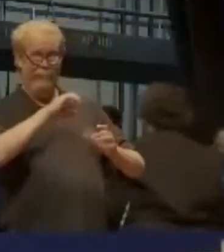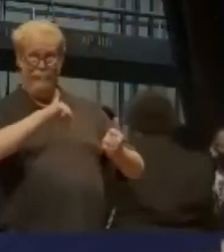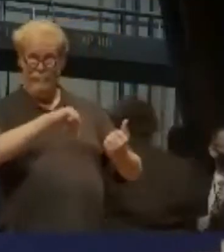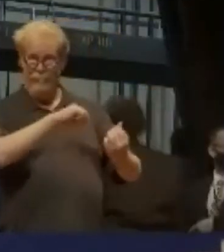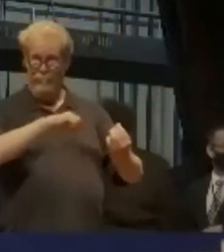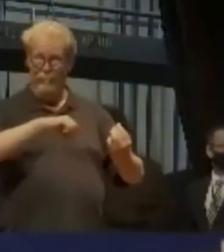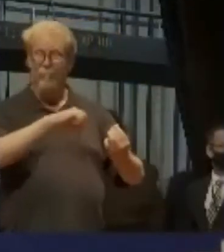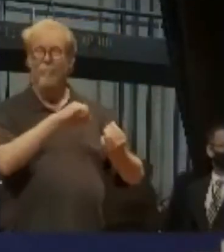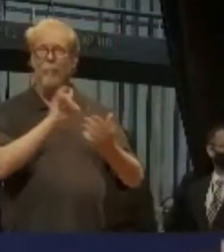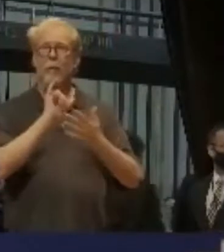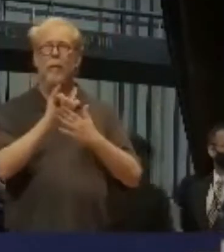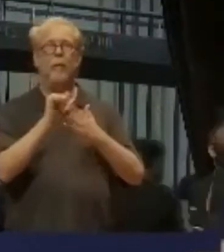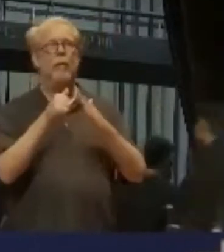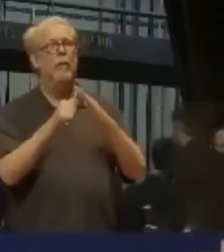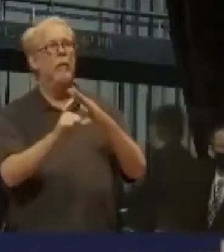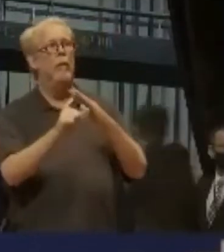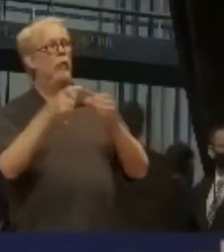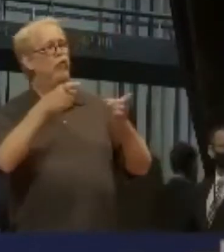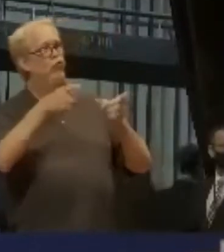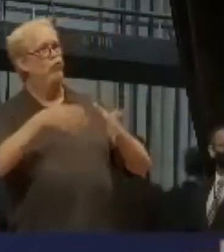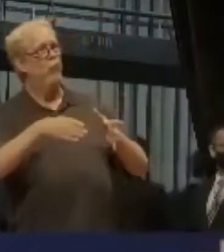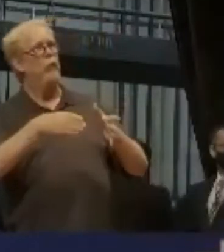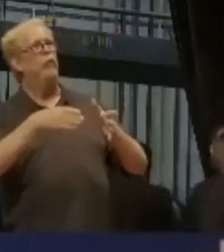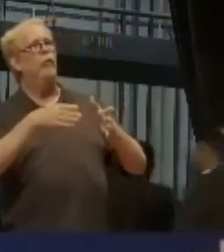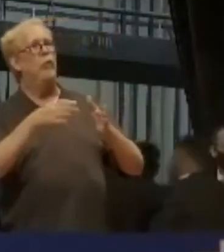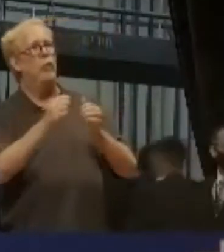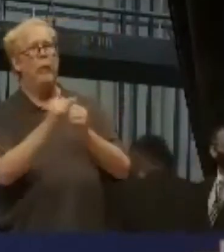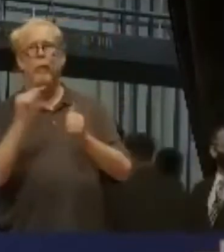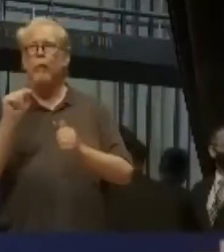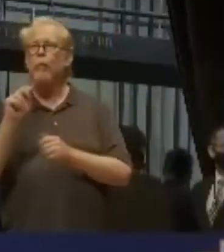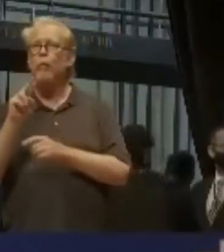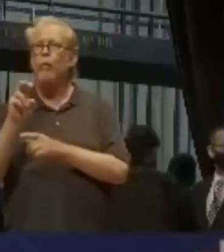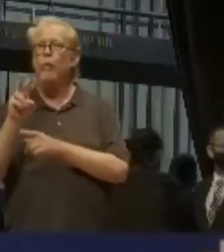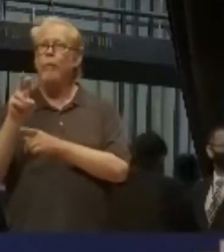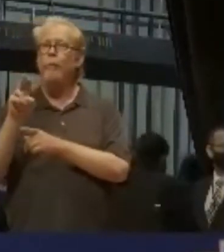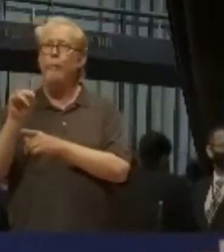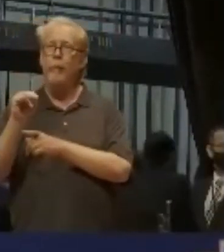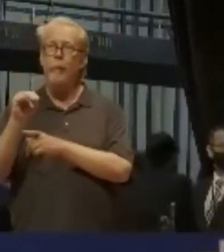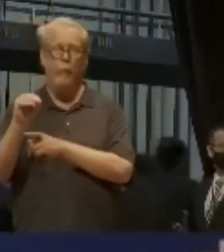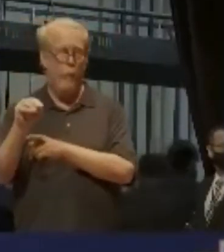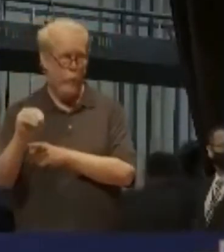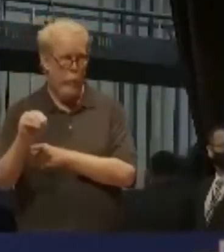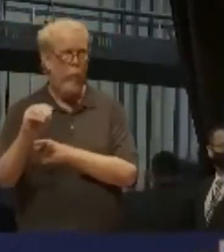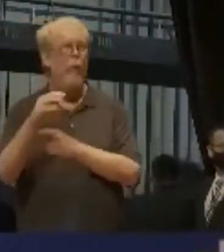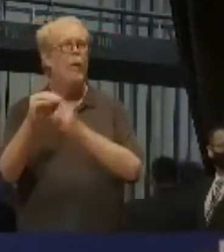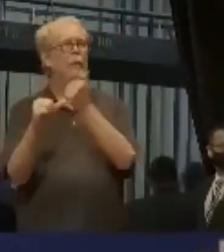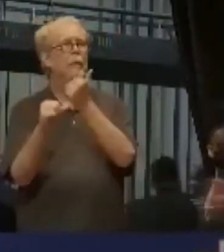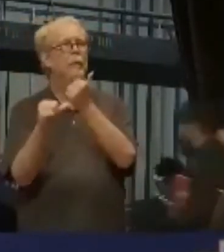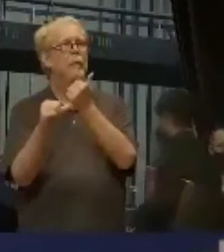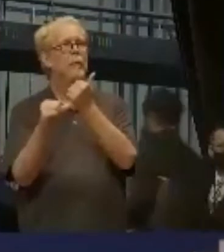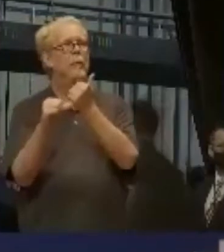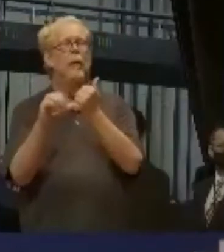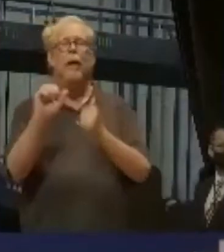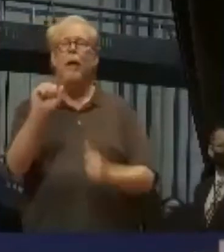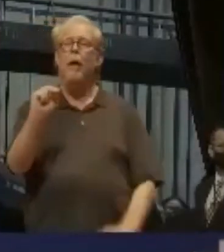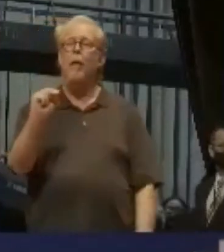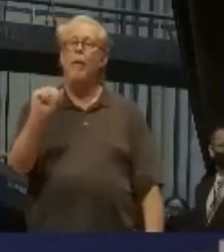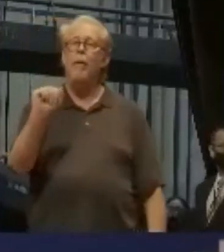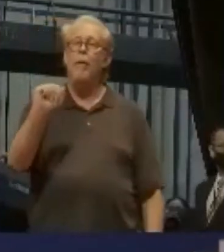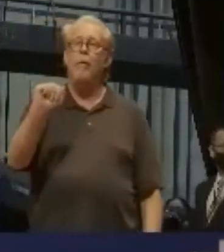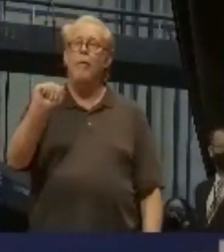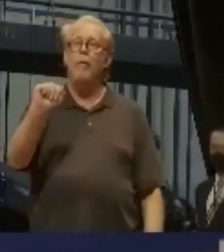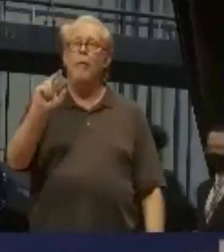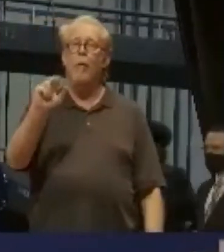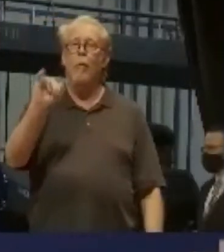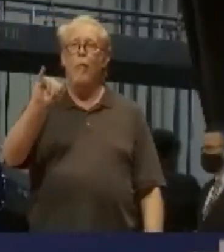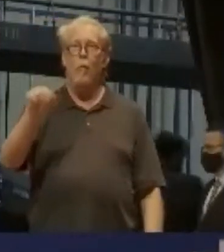la dirección del director de la banda, el señor Treviño, y nuestro director asistente,